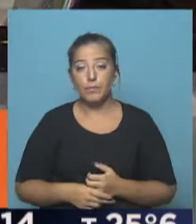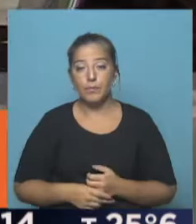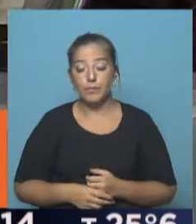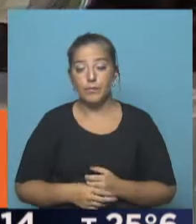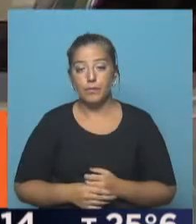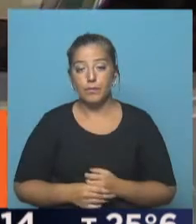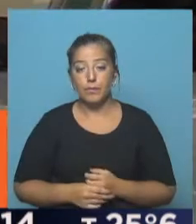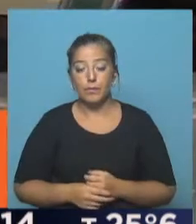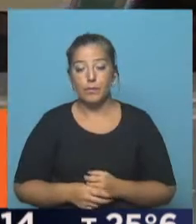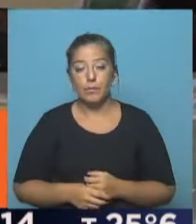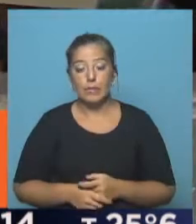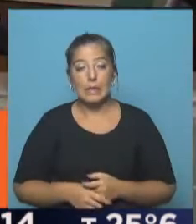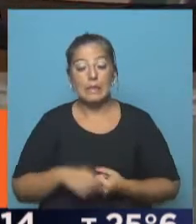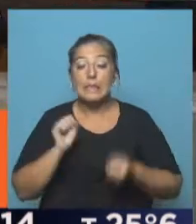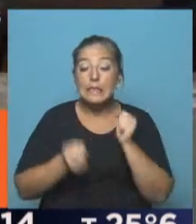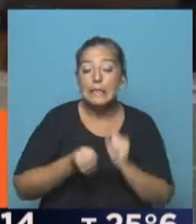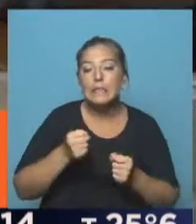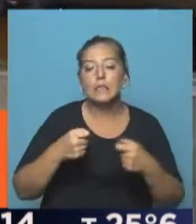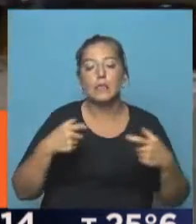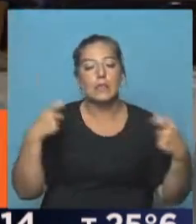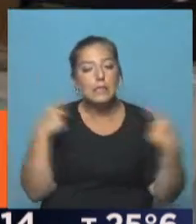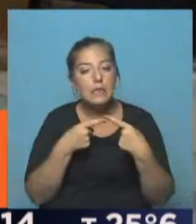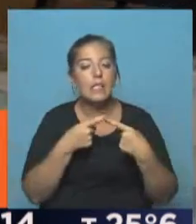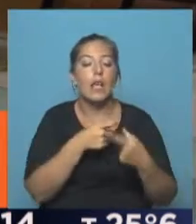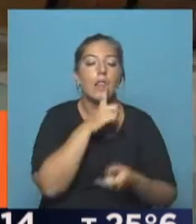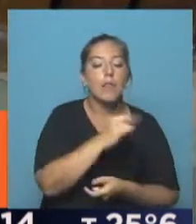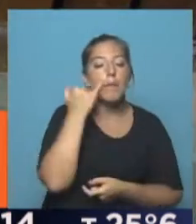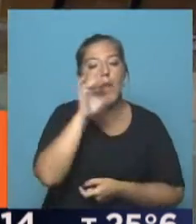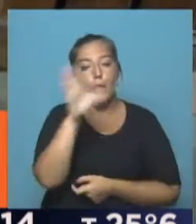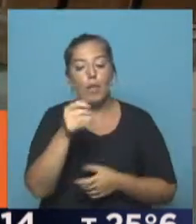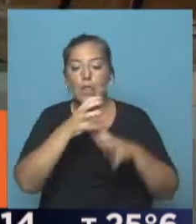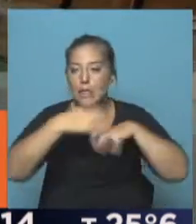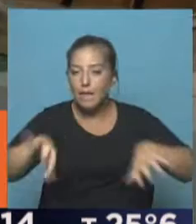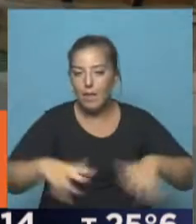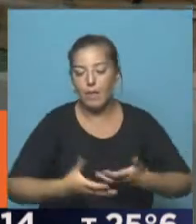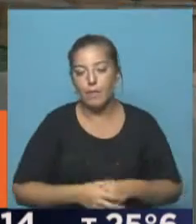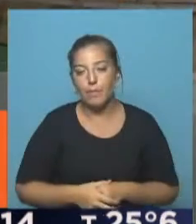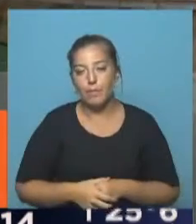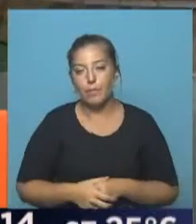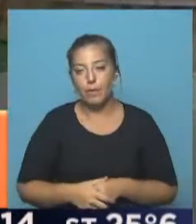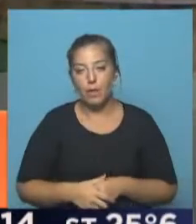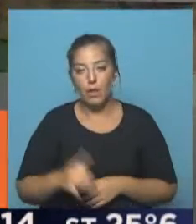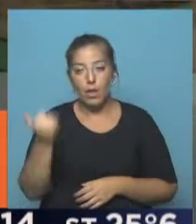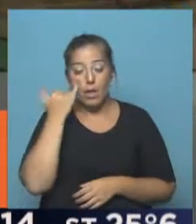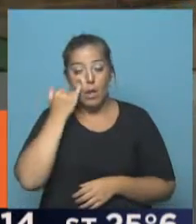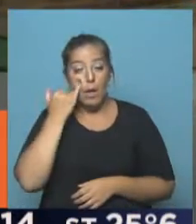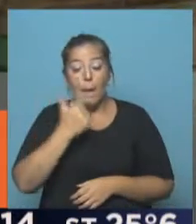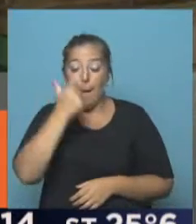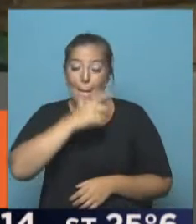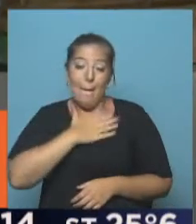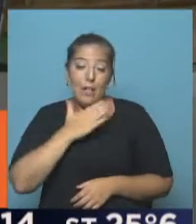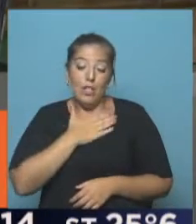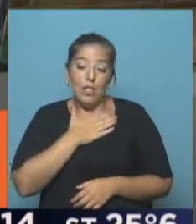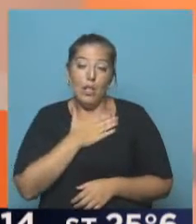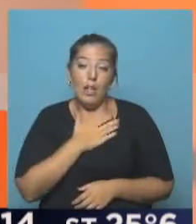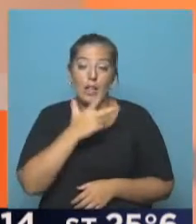haciendo que esta tensión entre trumpistas y republicanos termine dividiéndolos. Y ese temperamento, esa personalidad es la que lleva a